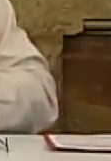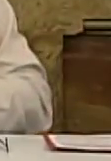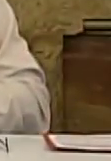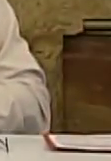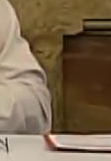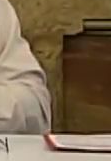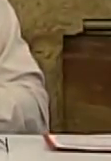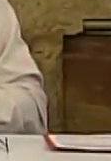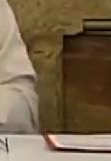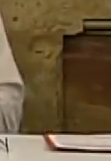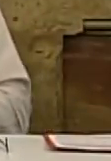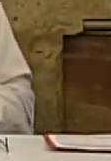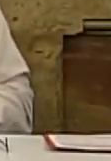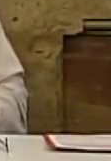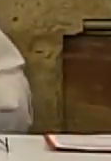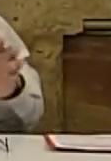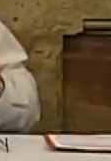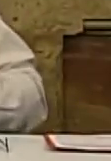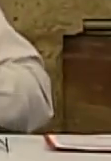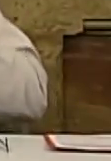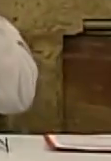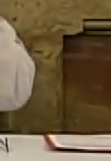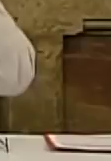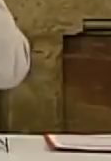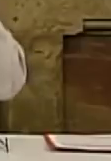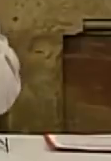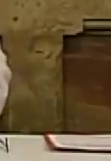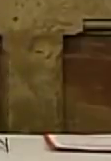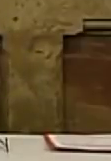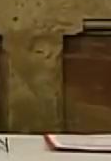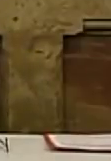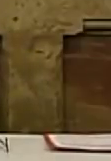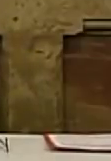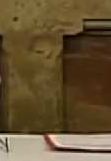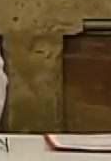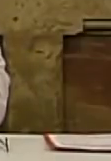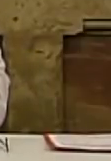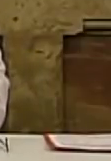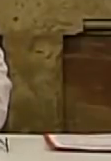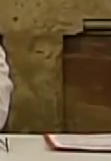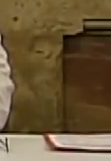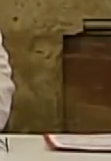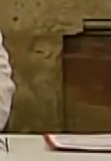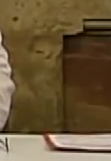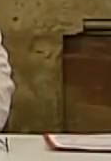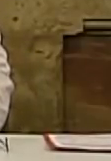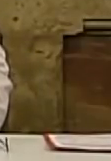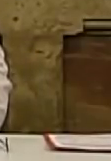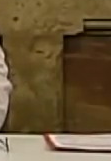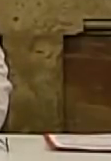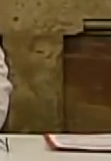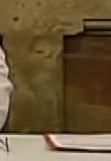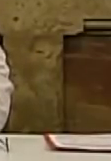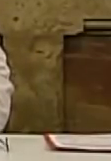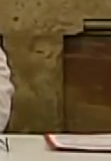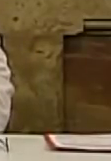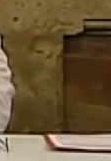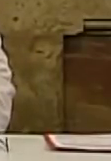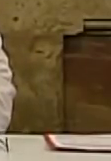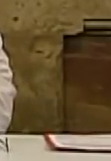todo. Y hay que aumentar el ahorro. Atención Venezuela, hay que aumentar el ahorro. Yo les puedo decir